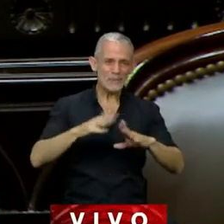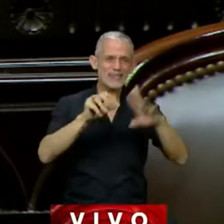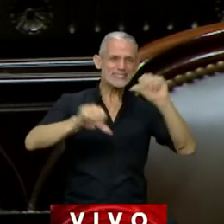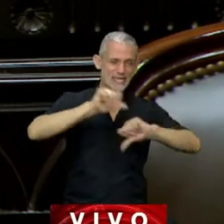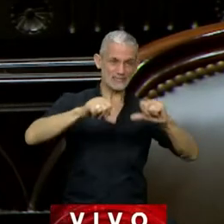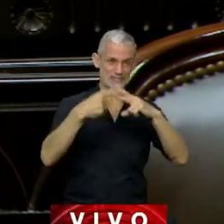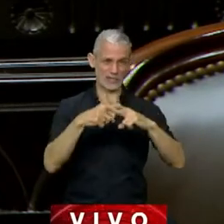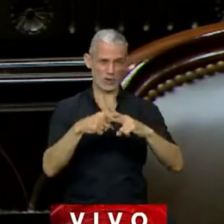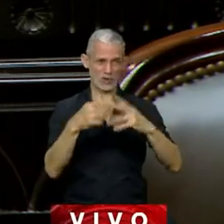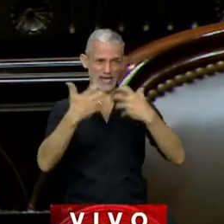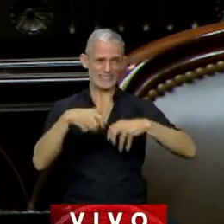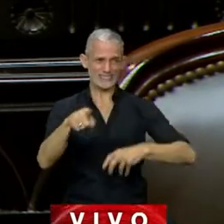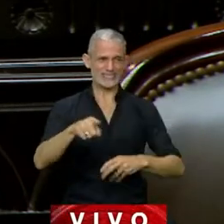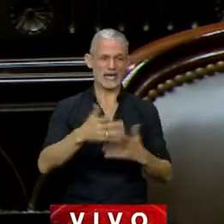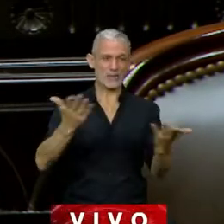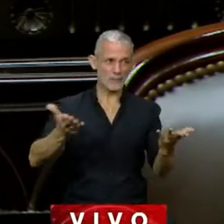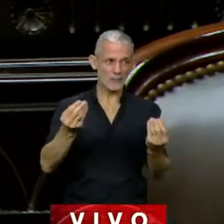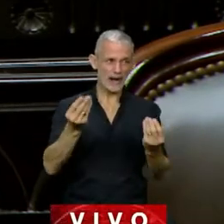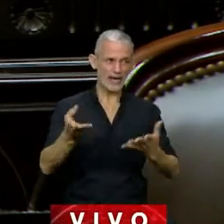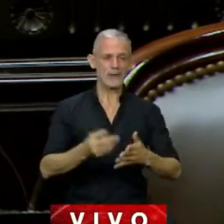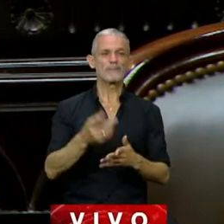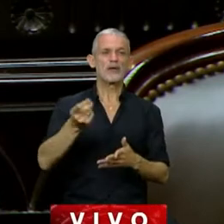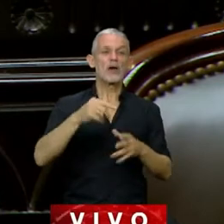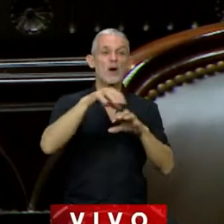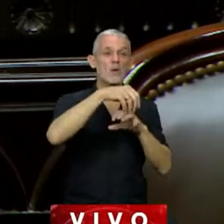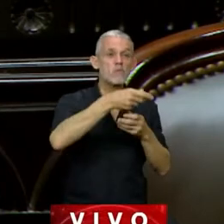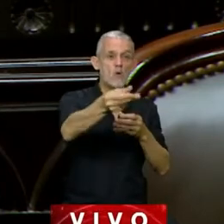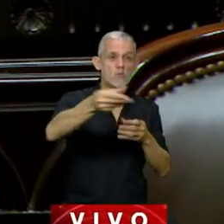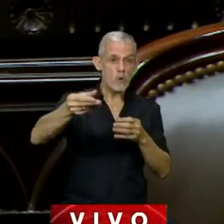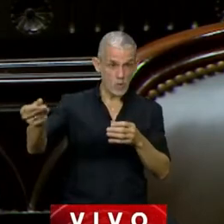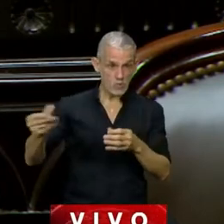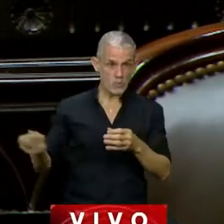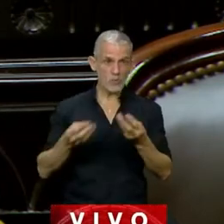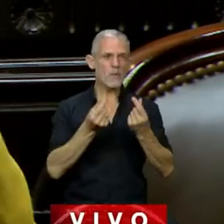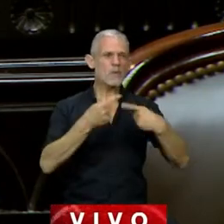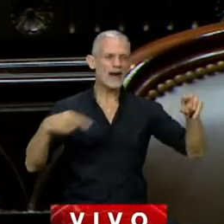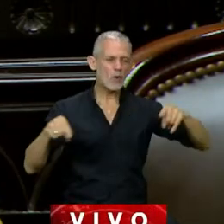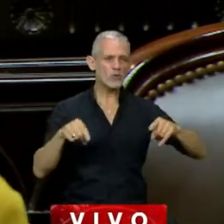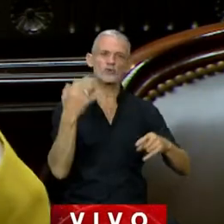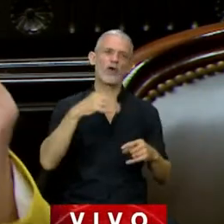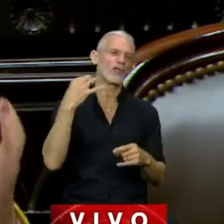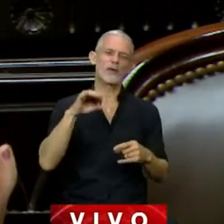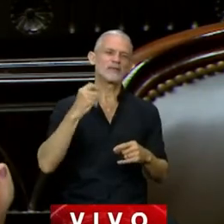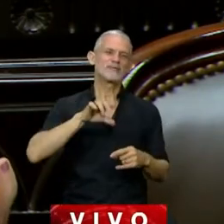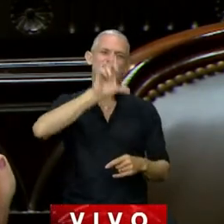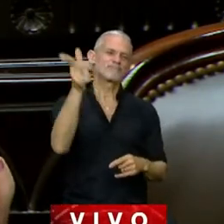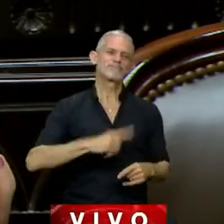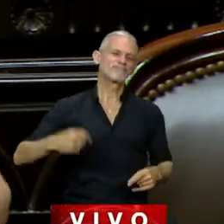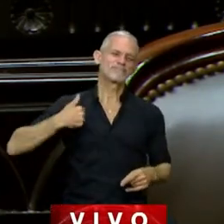ciencia y tecnología. Y para crear un sistema, la distribución de los recursos tiene que ser